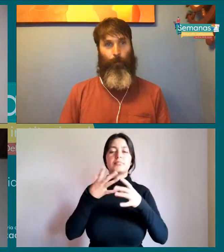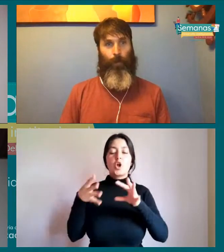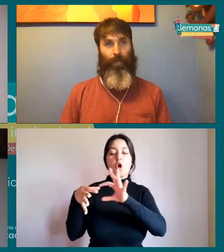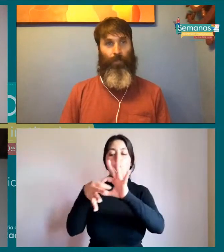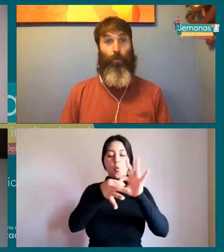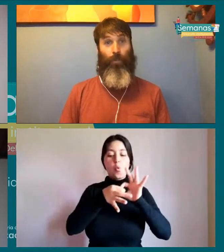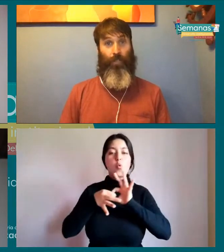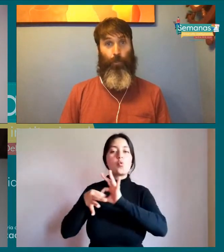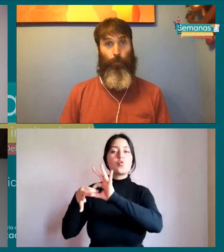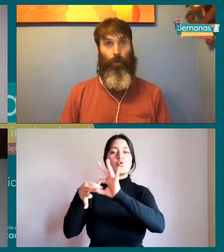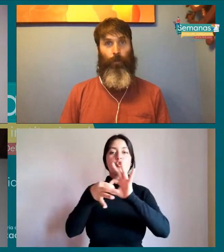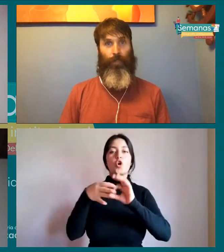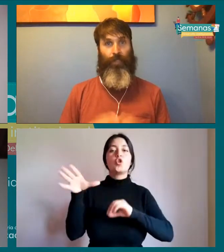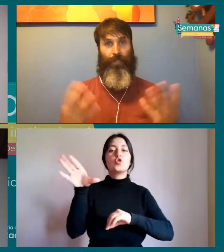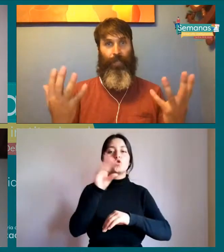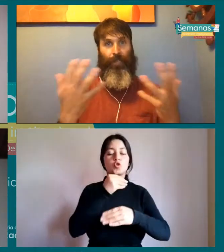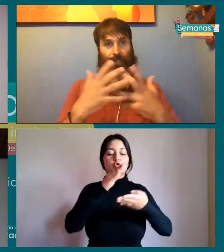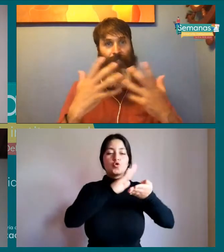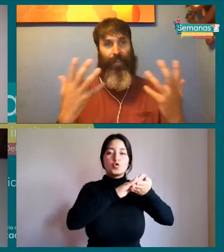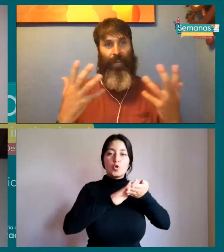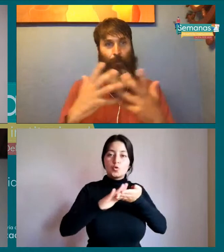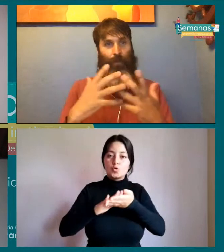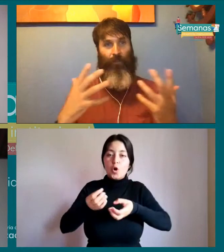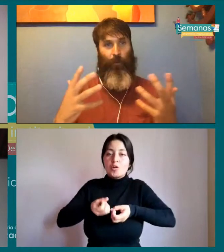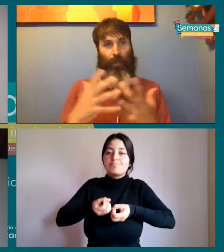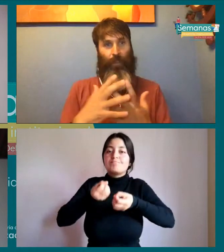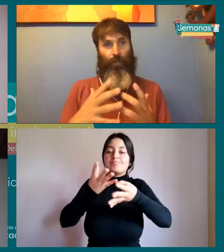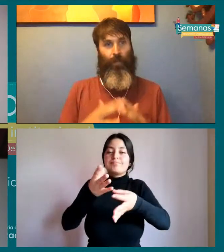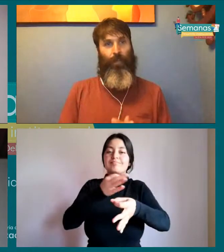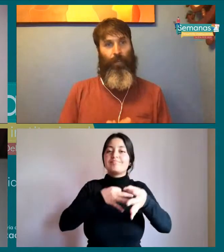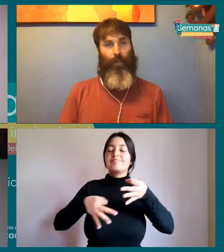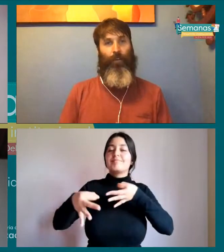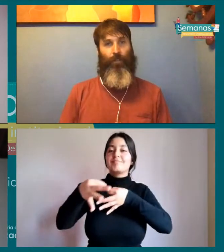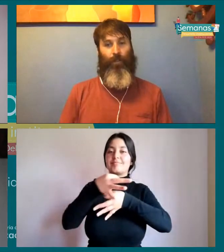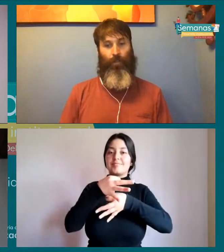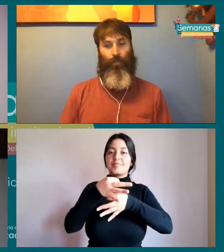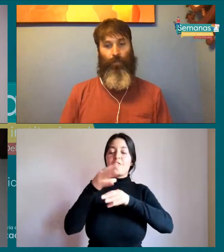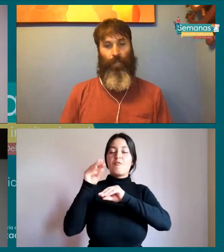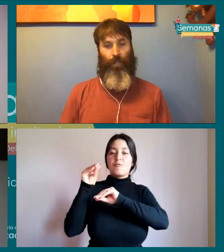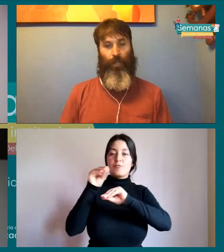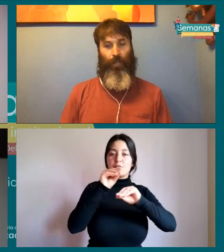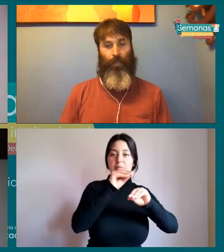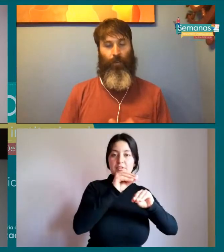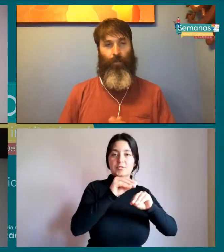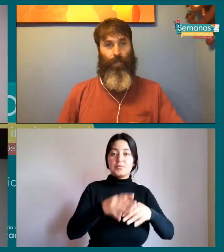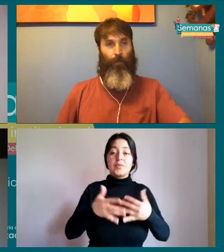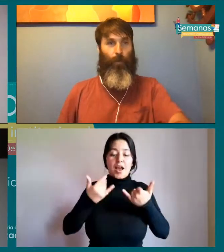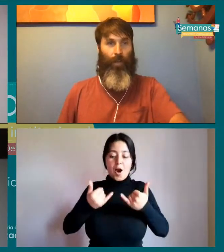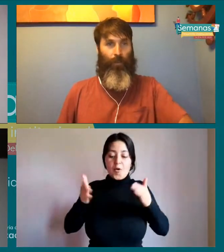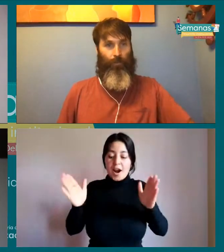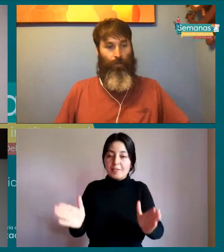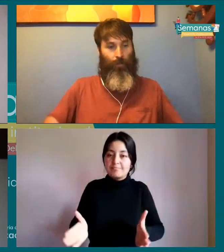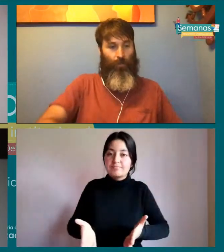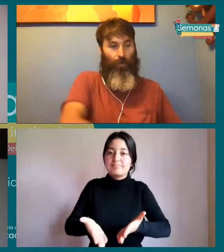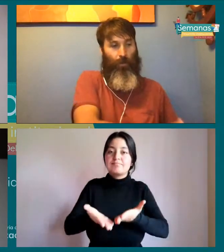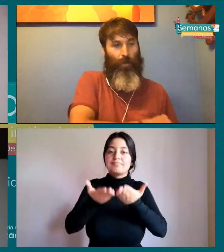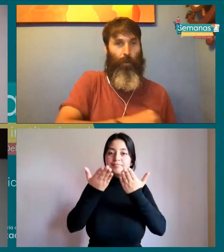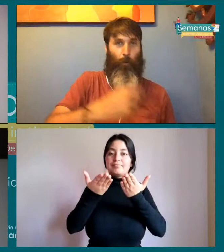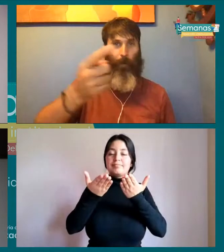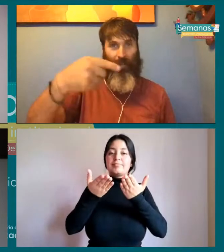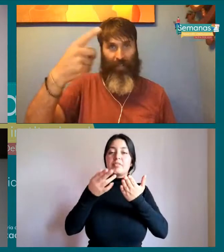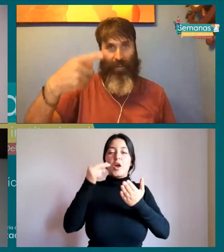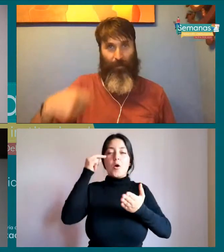conjuntamente para dar solución a estos problemas. Y este intercambio de información creo que es lo que nos hace muy ricos, ¿no? No